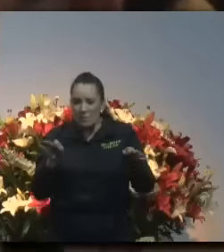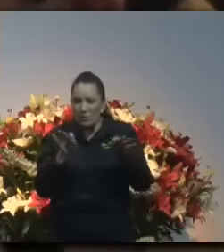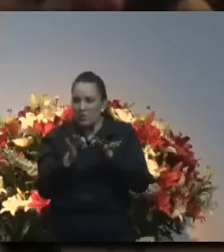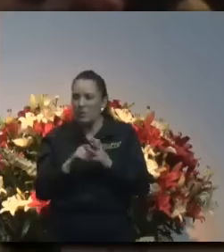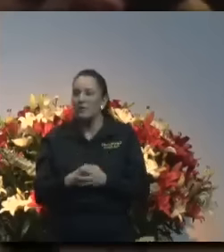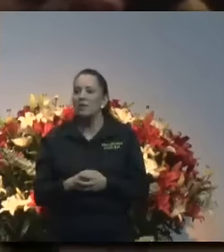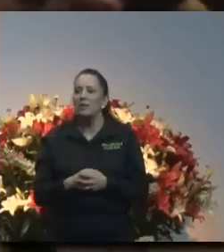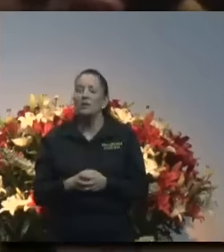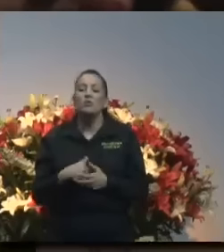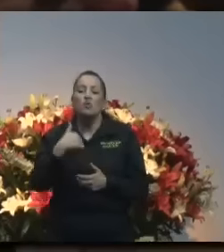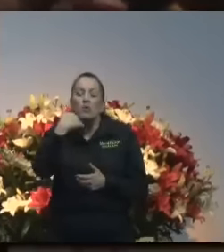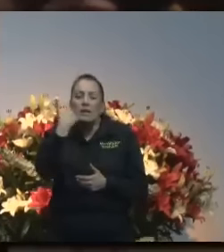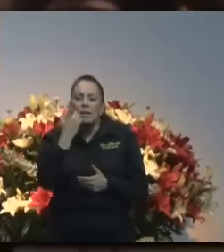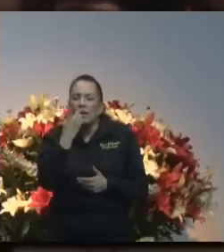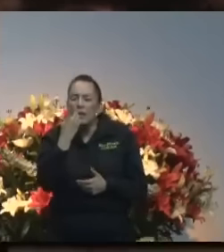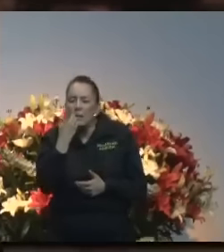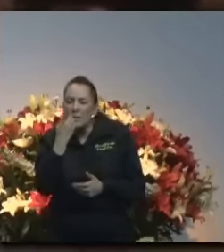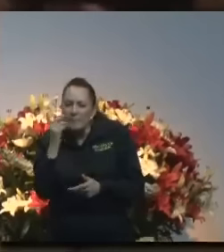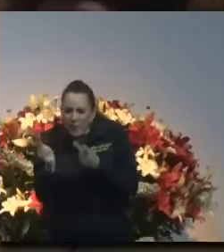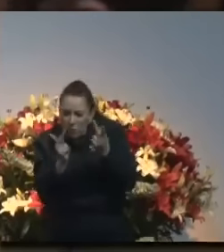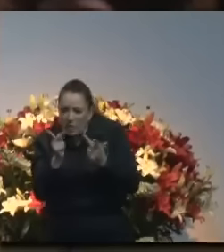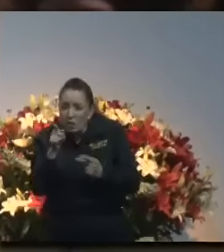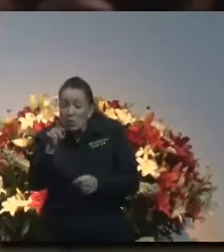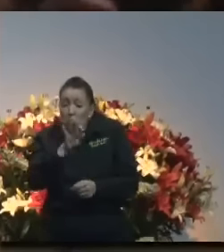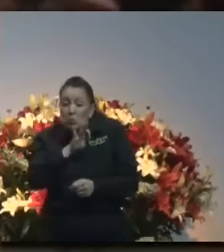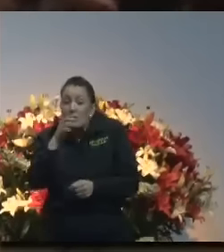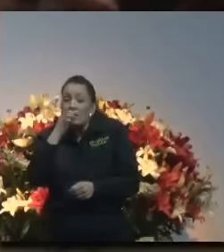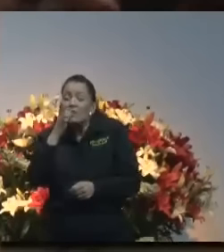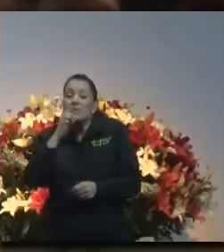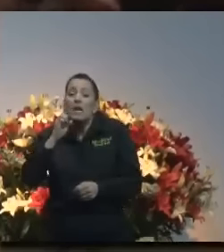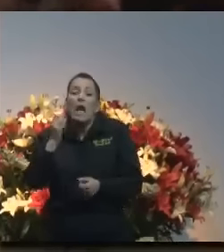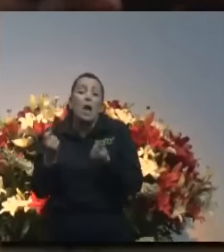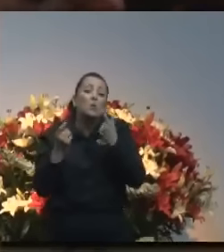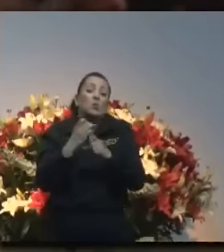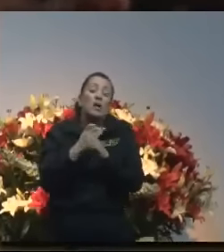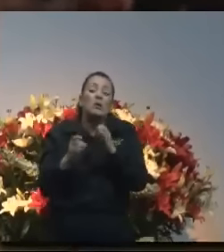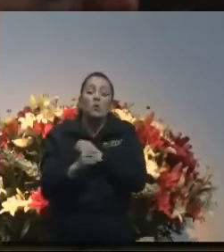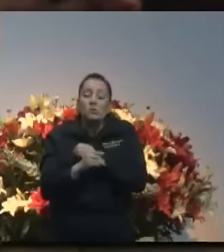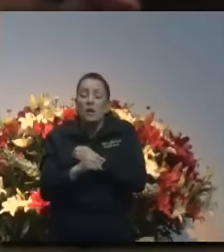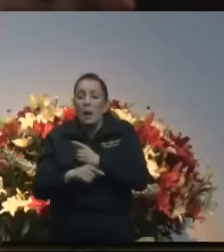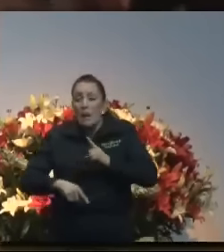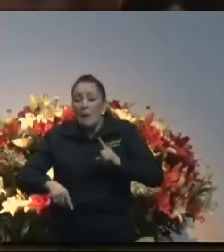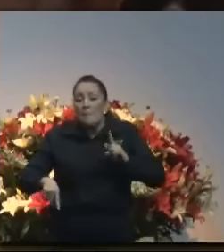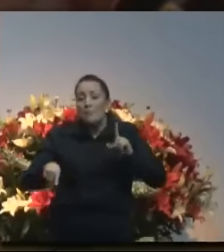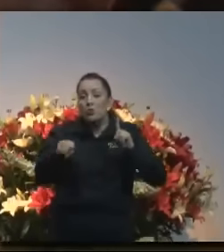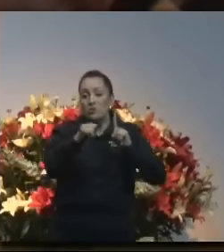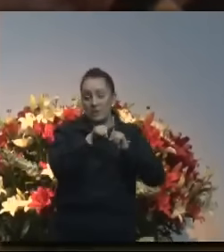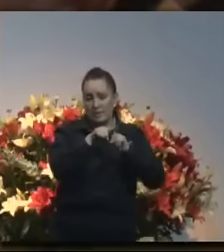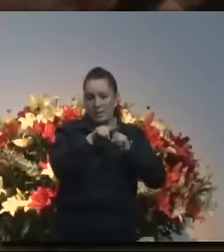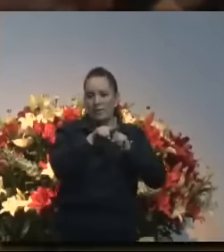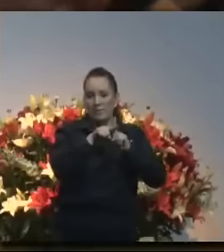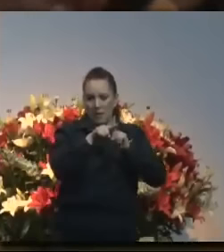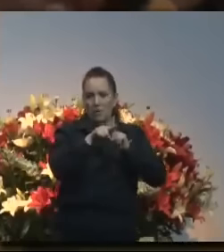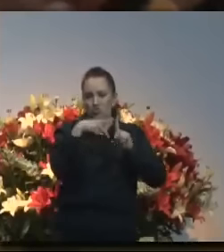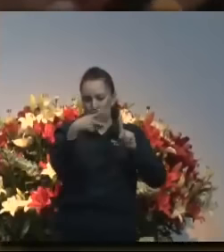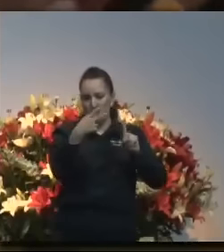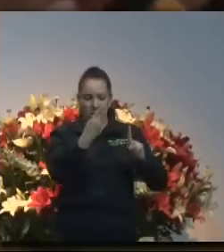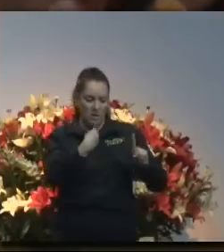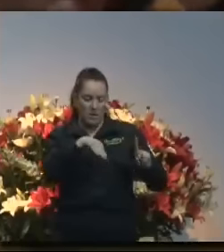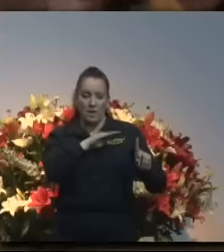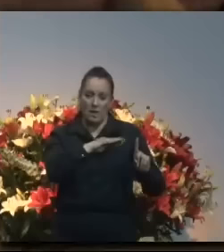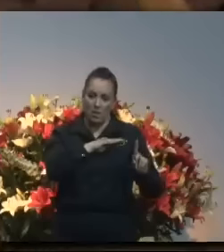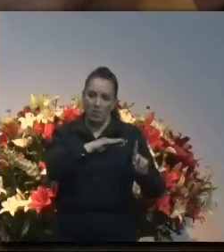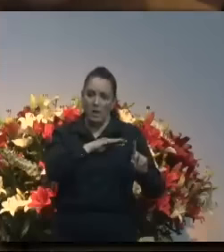decir algo positivo sobre Claudia Sheinbaum y algún error que usted haya cometido durante su gobierno.